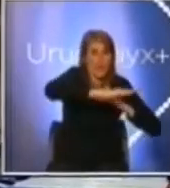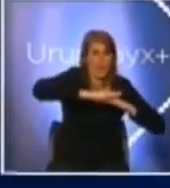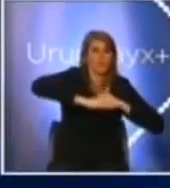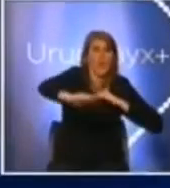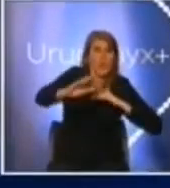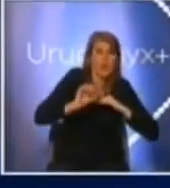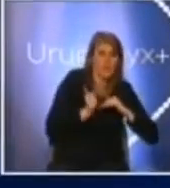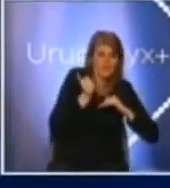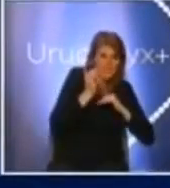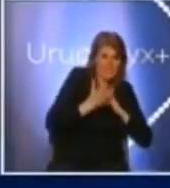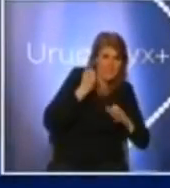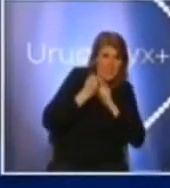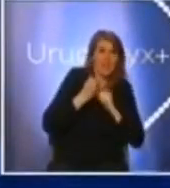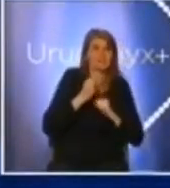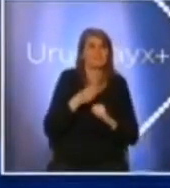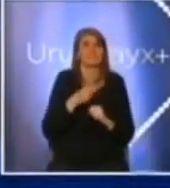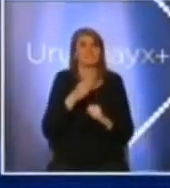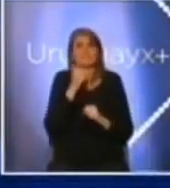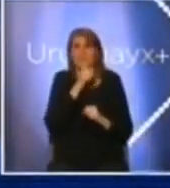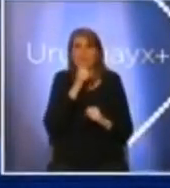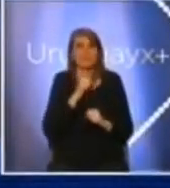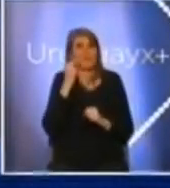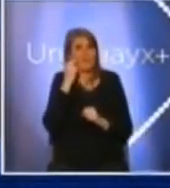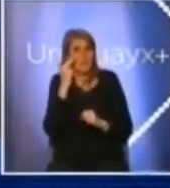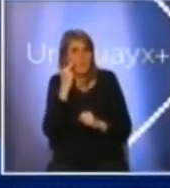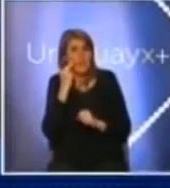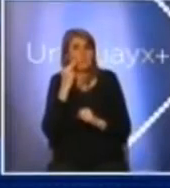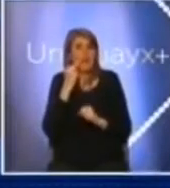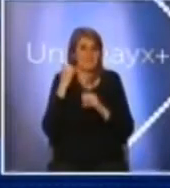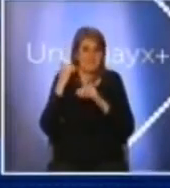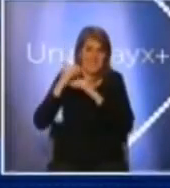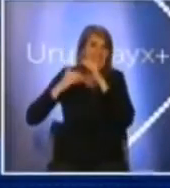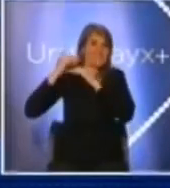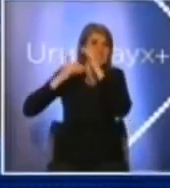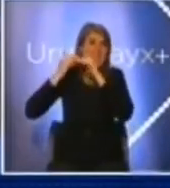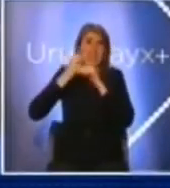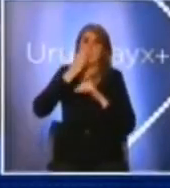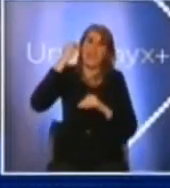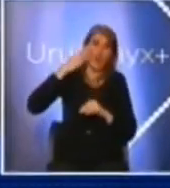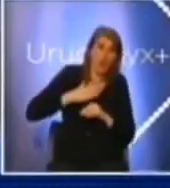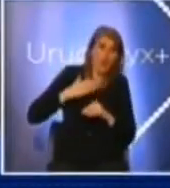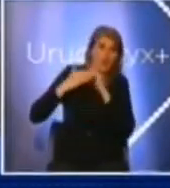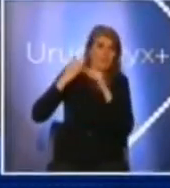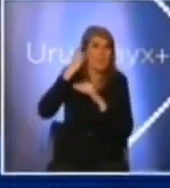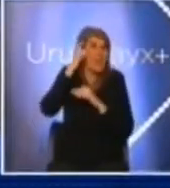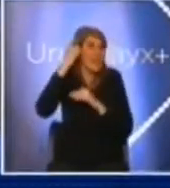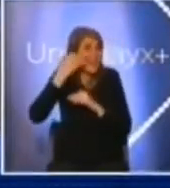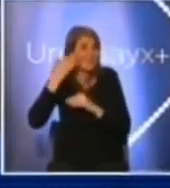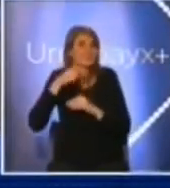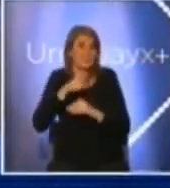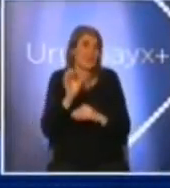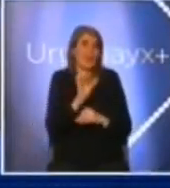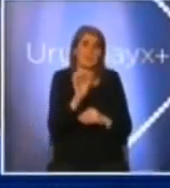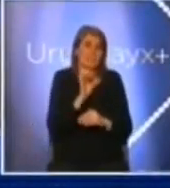oportunidades de resolver problemas, de crecer y crear, son oportunidades para las empresas.